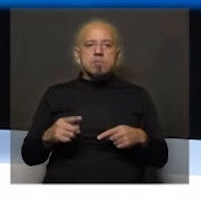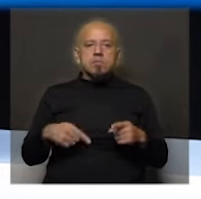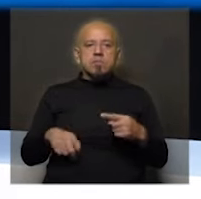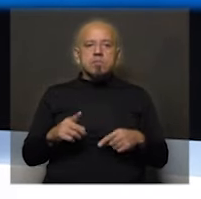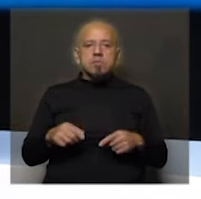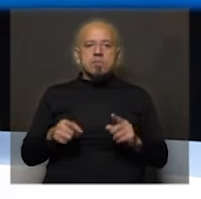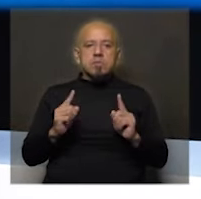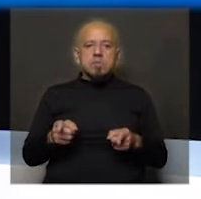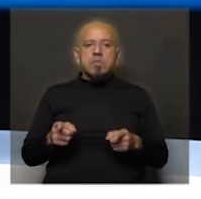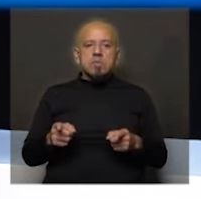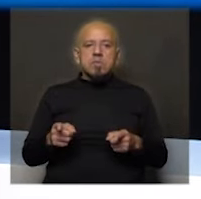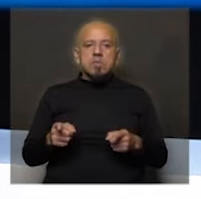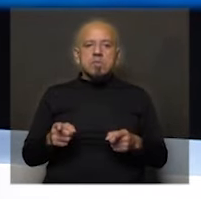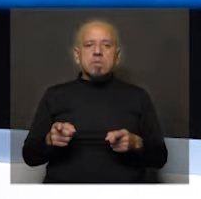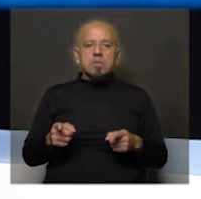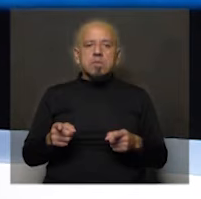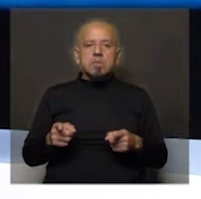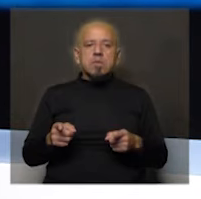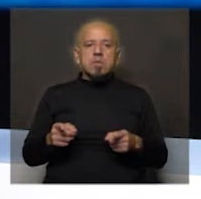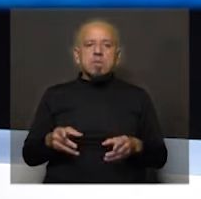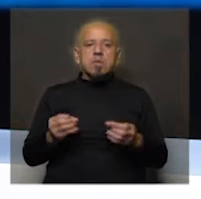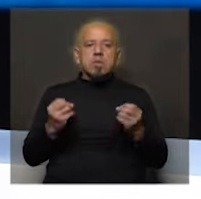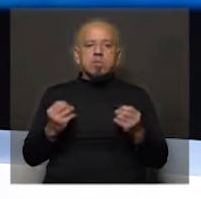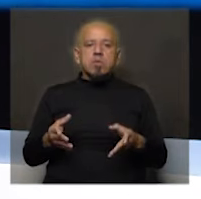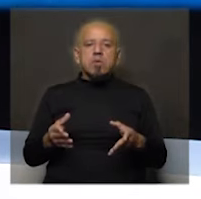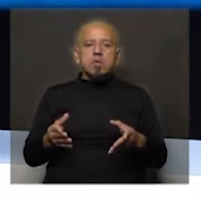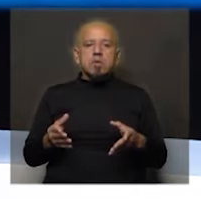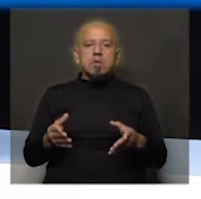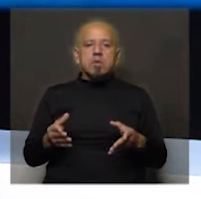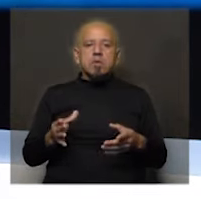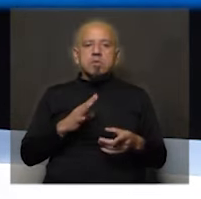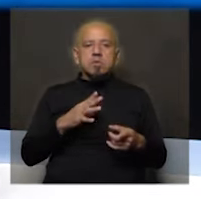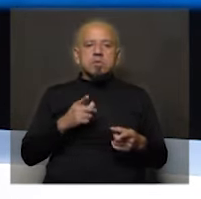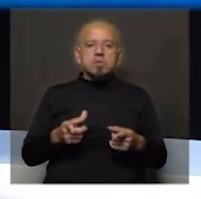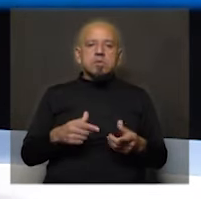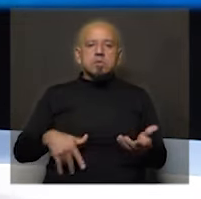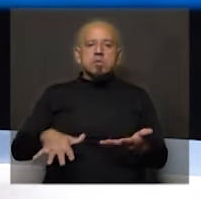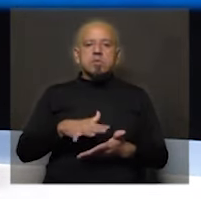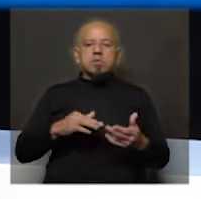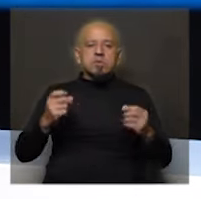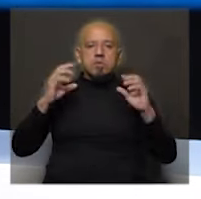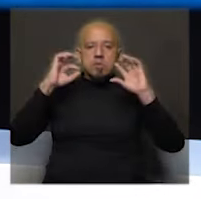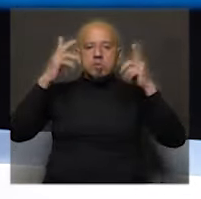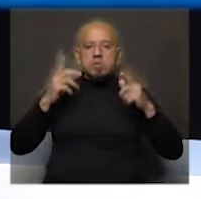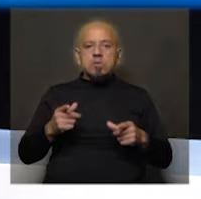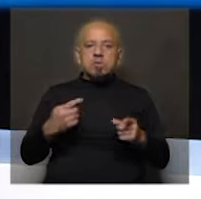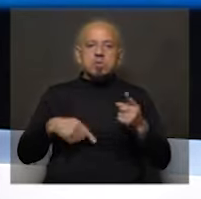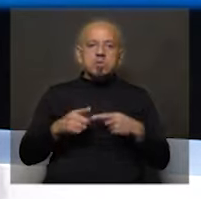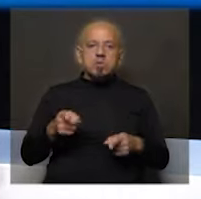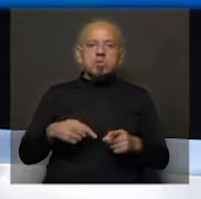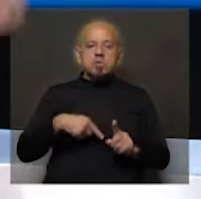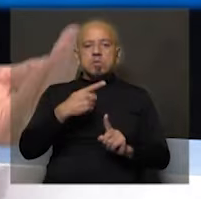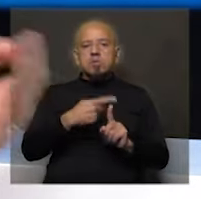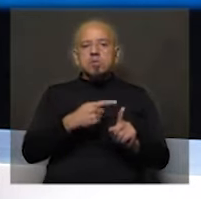también a la que quiere mucho No porque esta es la ambivalencia que sostiene las situaciones de violencia no el tío el